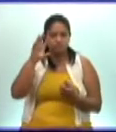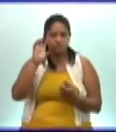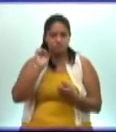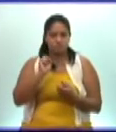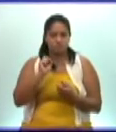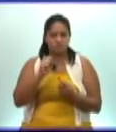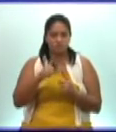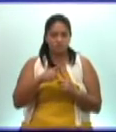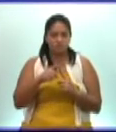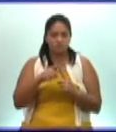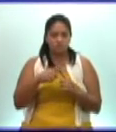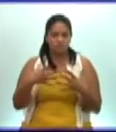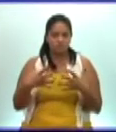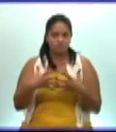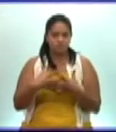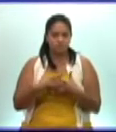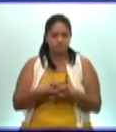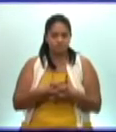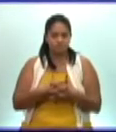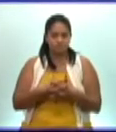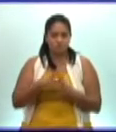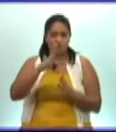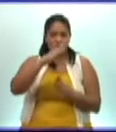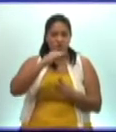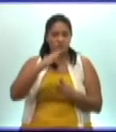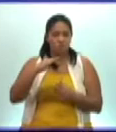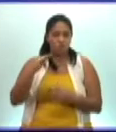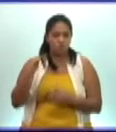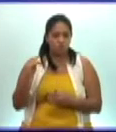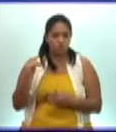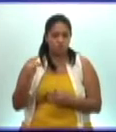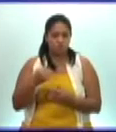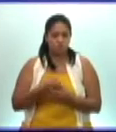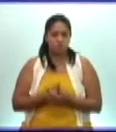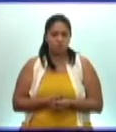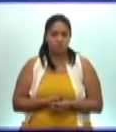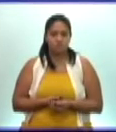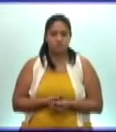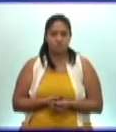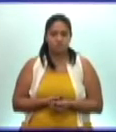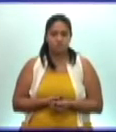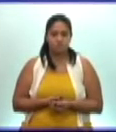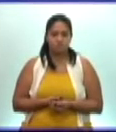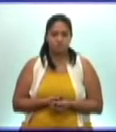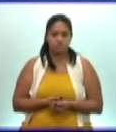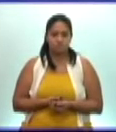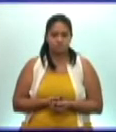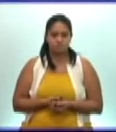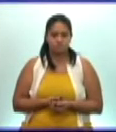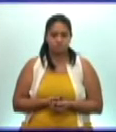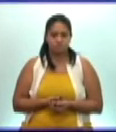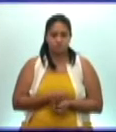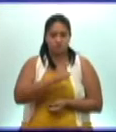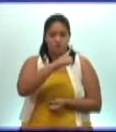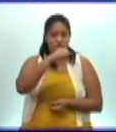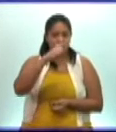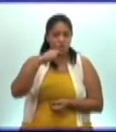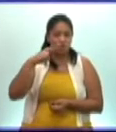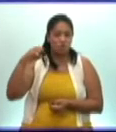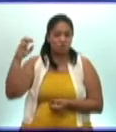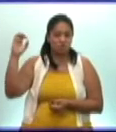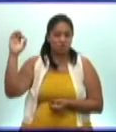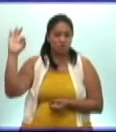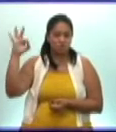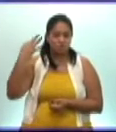temas relacionados con las ondas electromagnéticas y en particular con las ondas luminosas. Veamos el